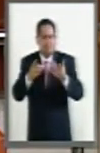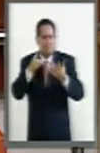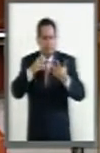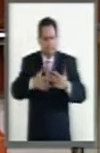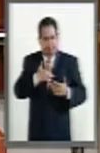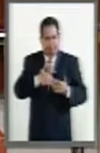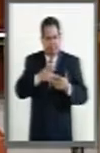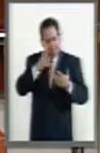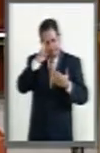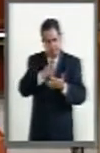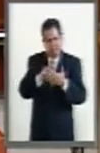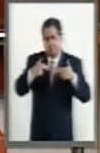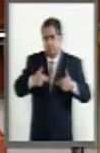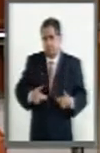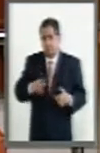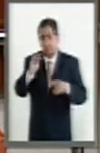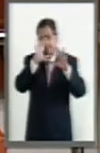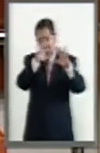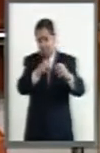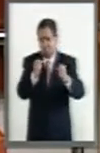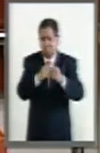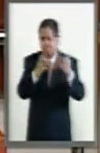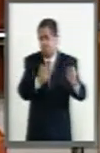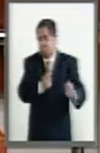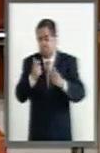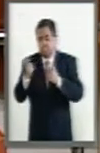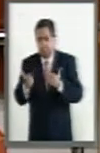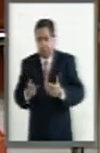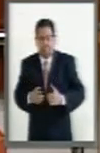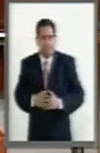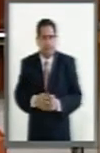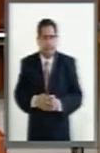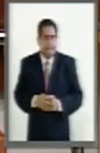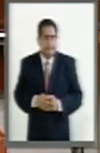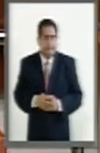ante posibles deportaciones masivas. También,